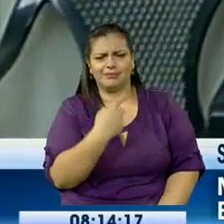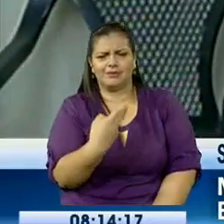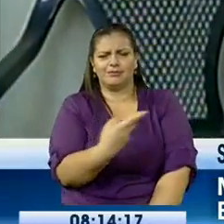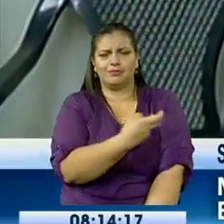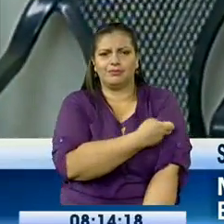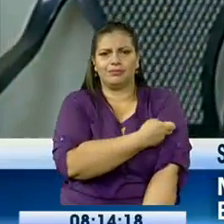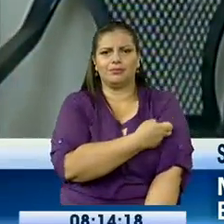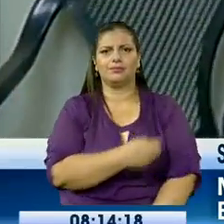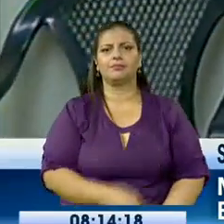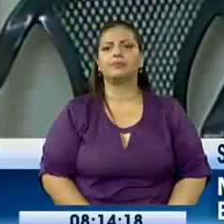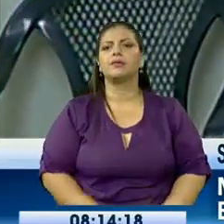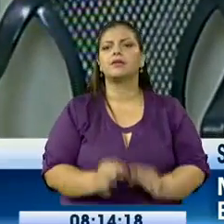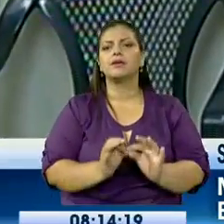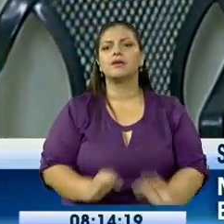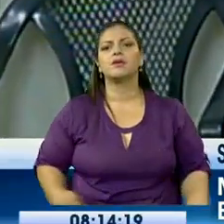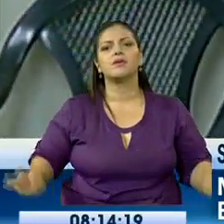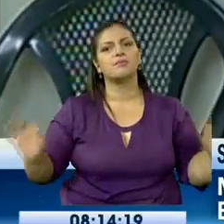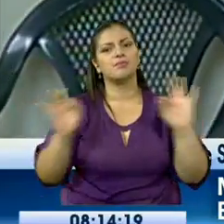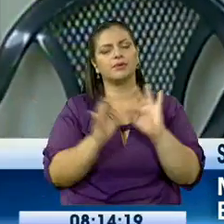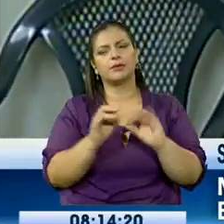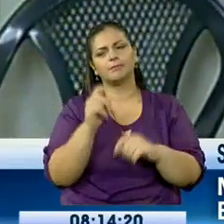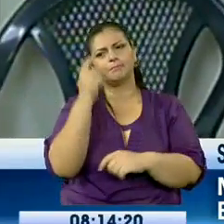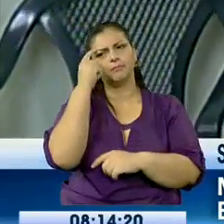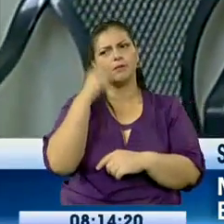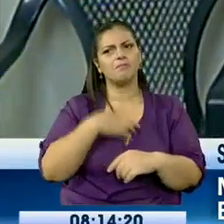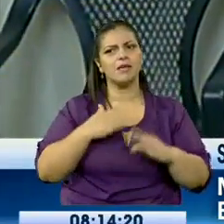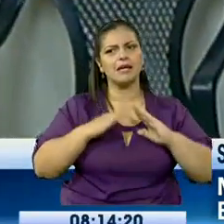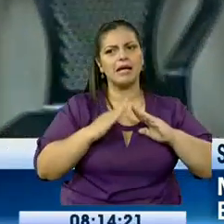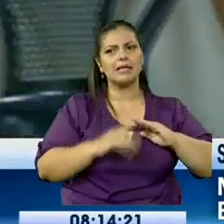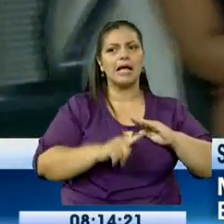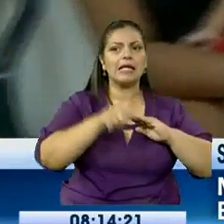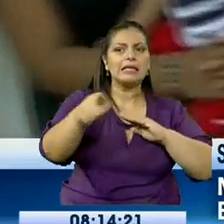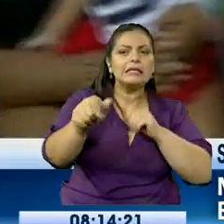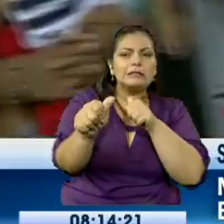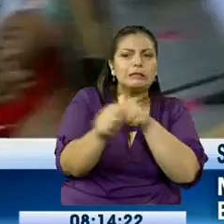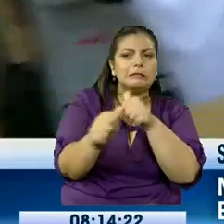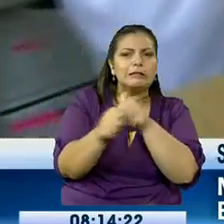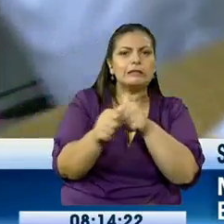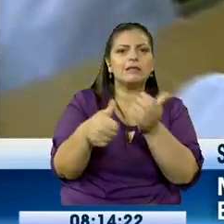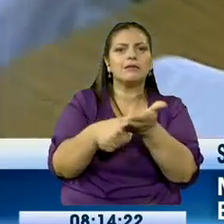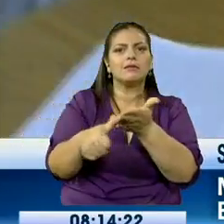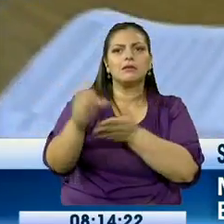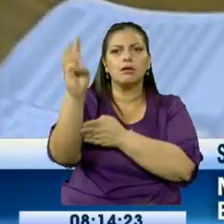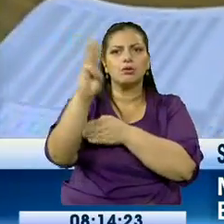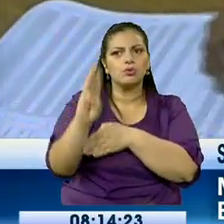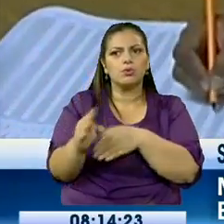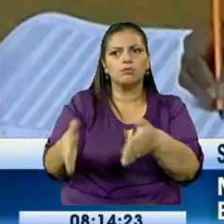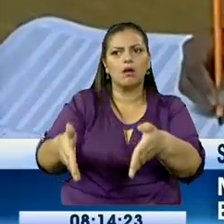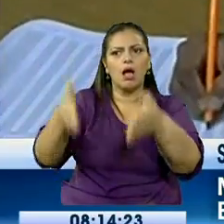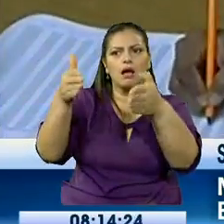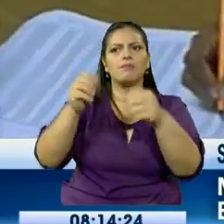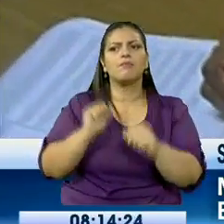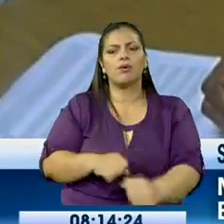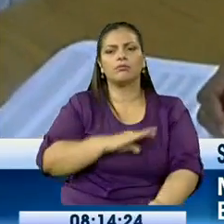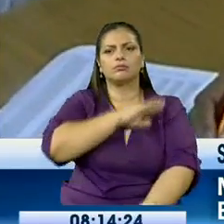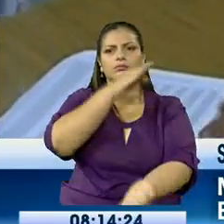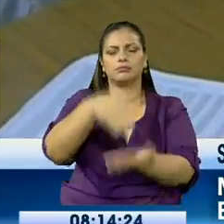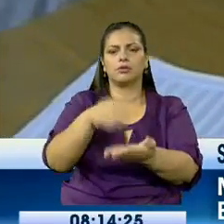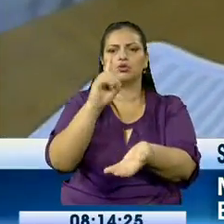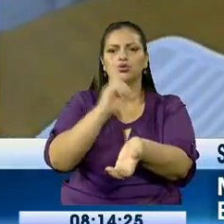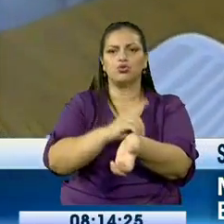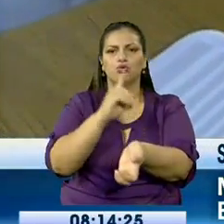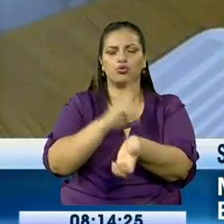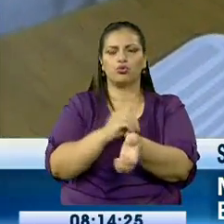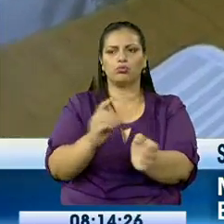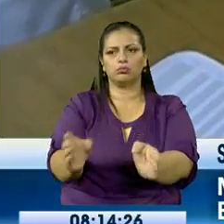más cercano de su domicilio. Lo aconsejable y lo ideal, pues, y lo óptimo es que acuda al centro de salud más cercano a su domicilio. Muchas gracias, ya seguimos